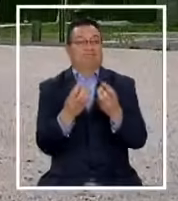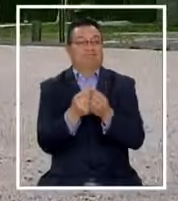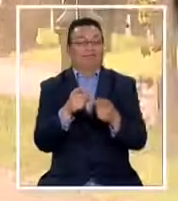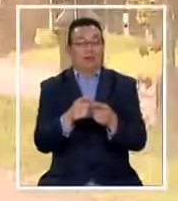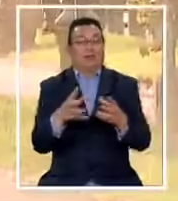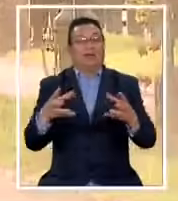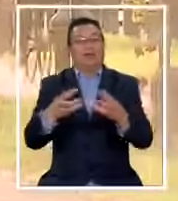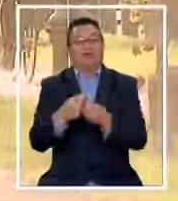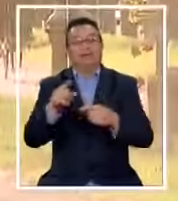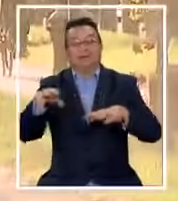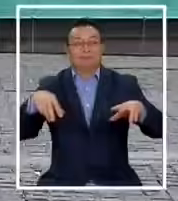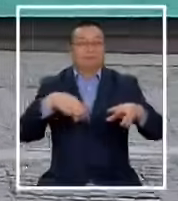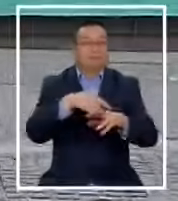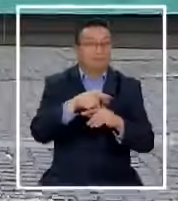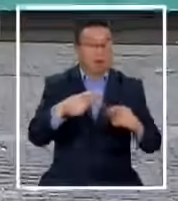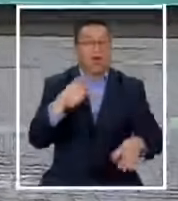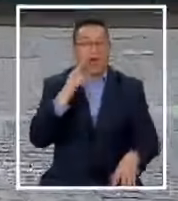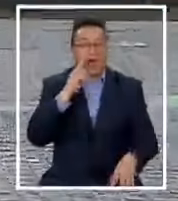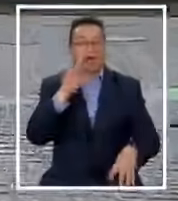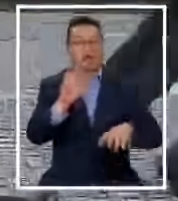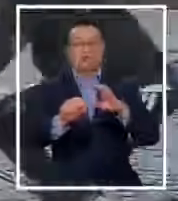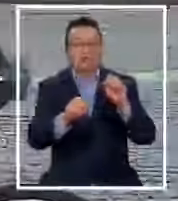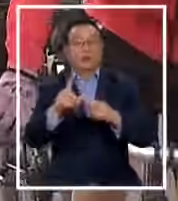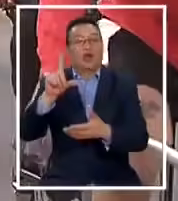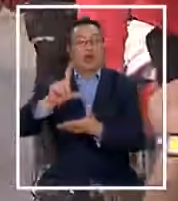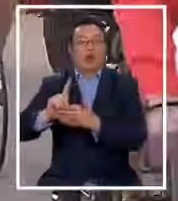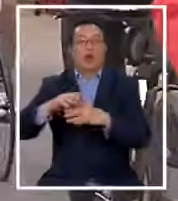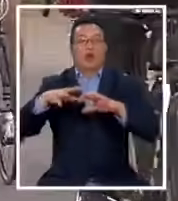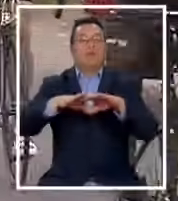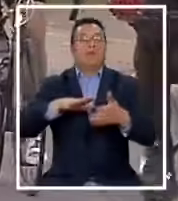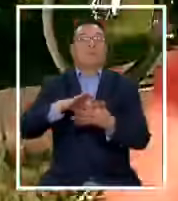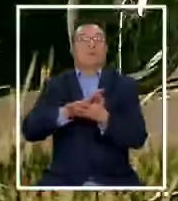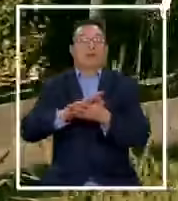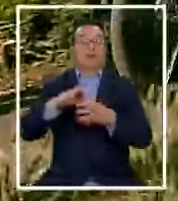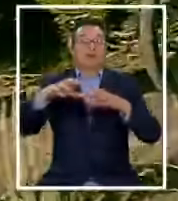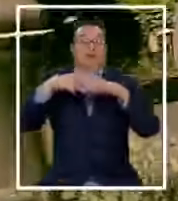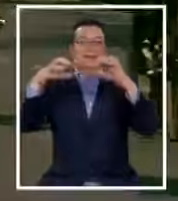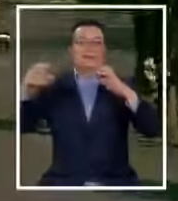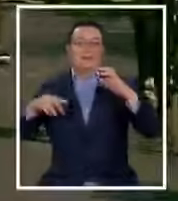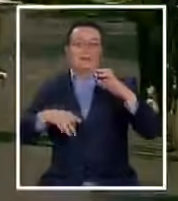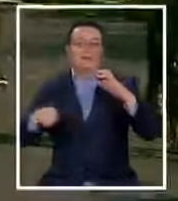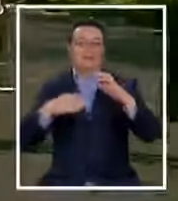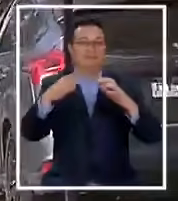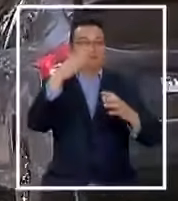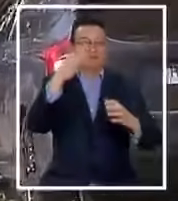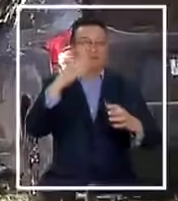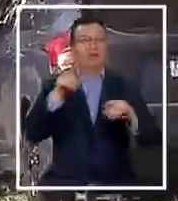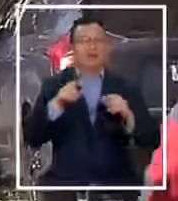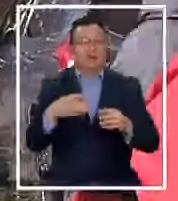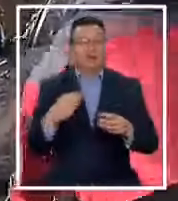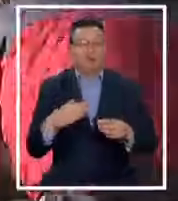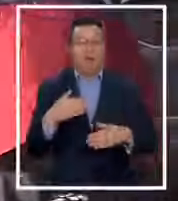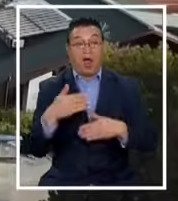y aglomeraciones que se han registrado en lugares como el Parque Metropolitano. Es el único